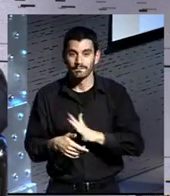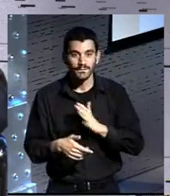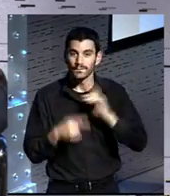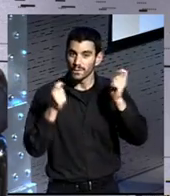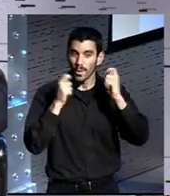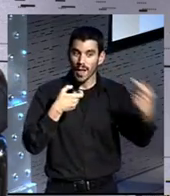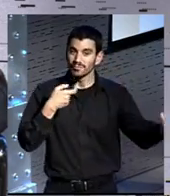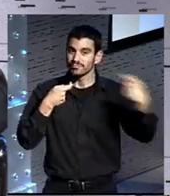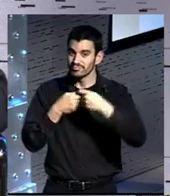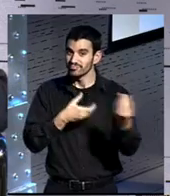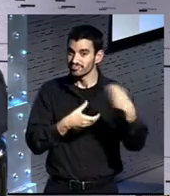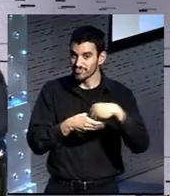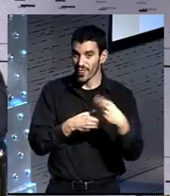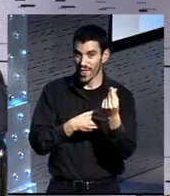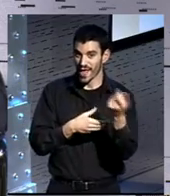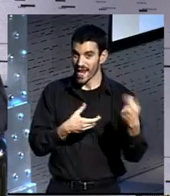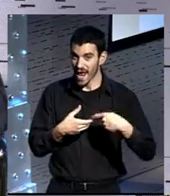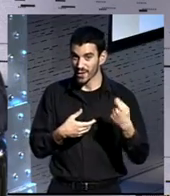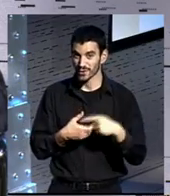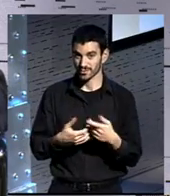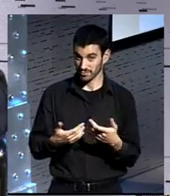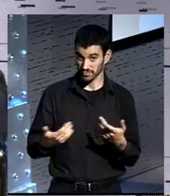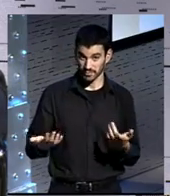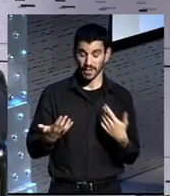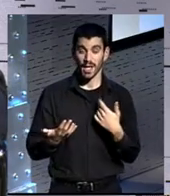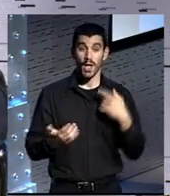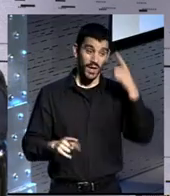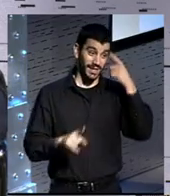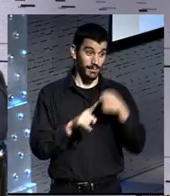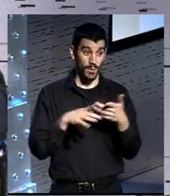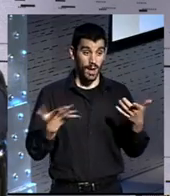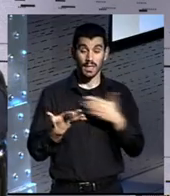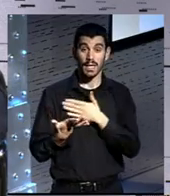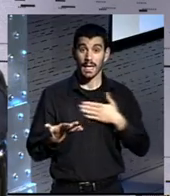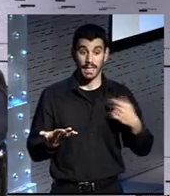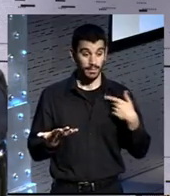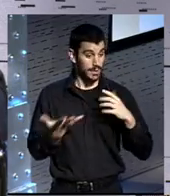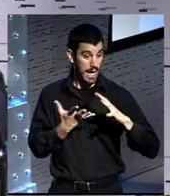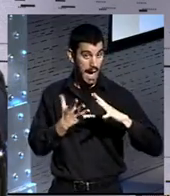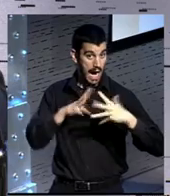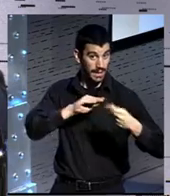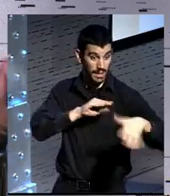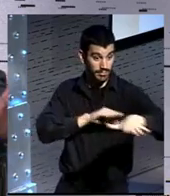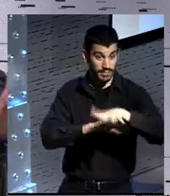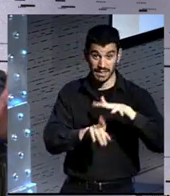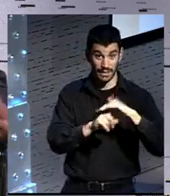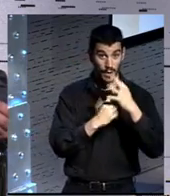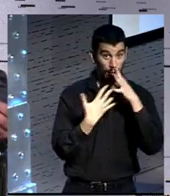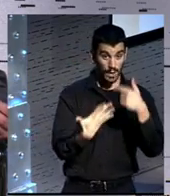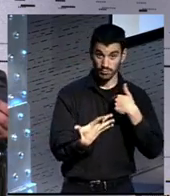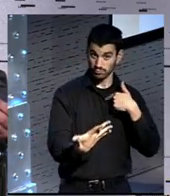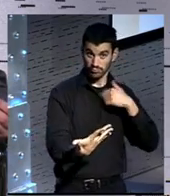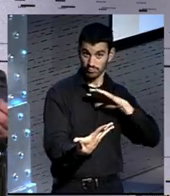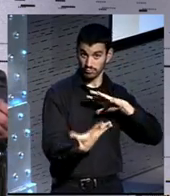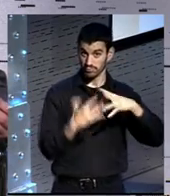Ese tipo de conceptos que al final es intentar adaptarnos al entorno digital, no solamente desde un